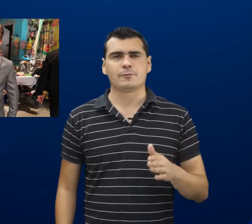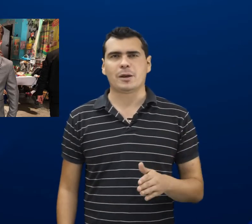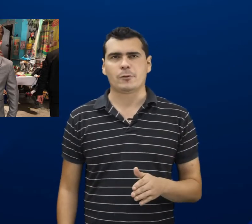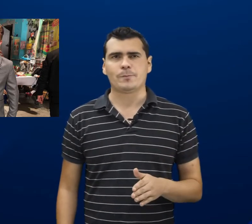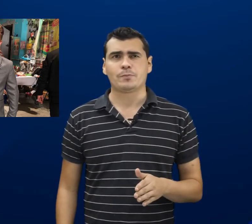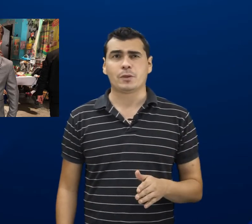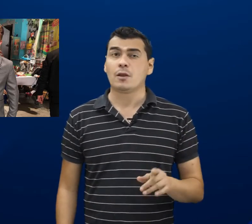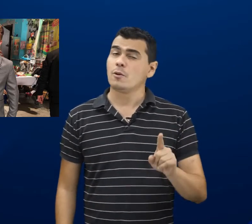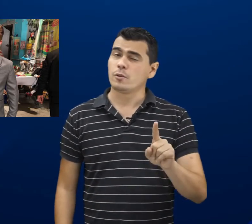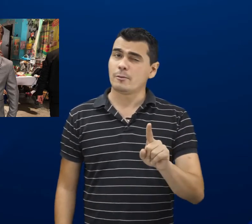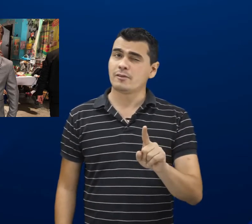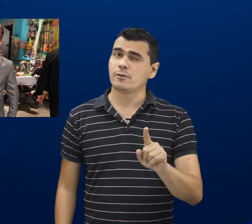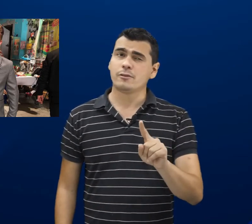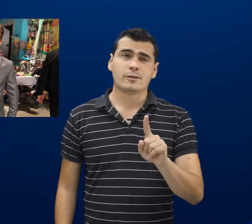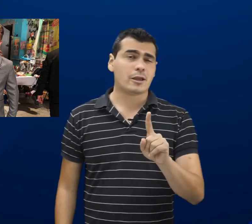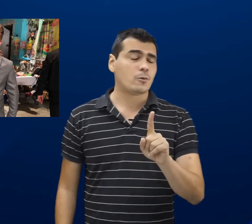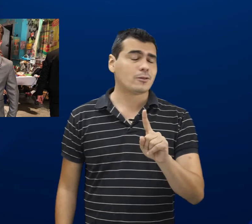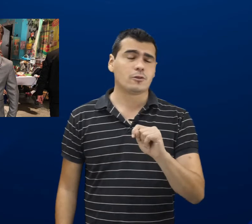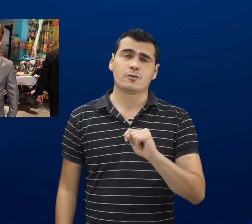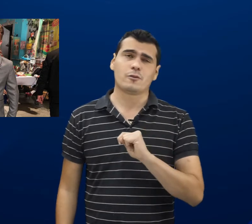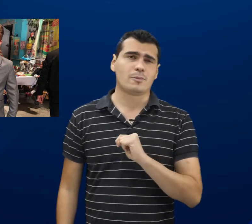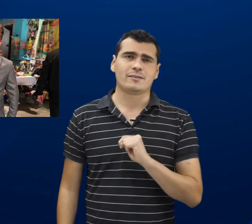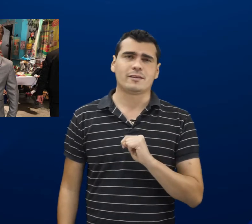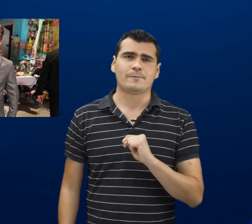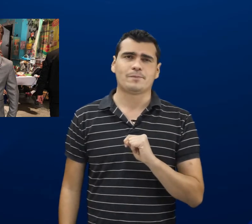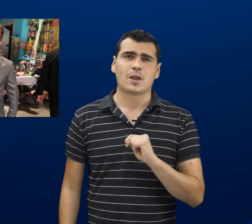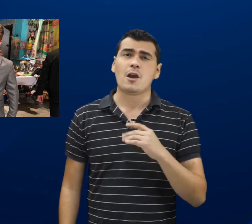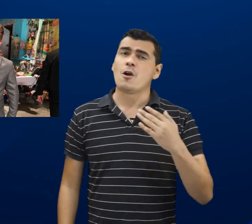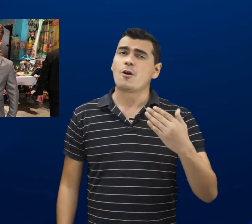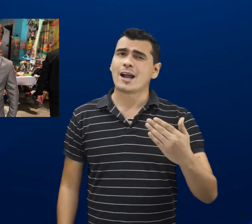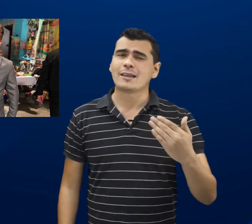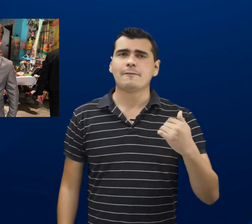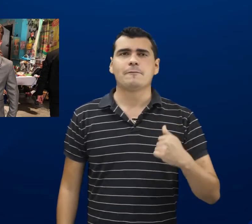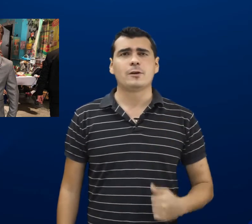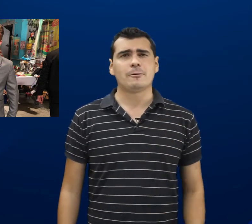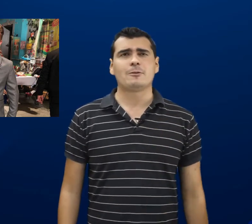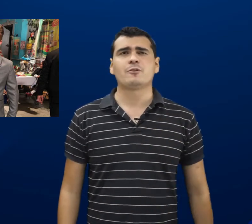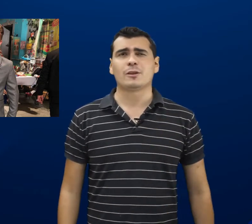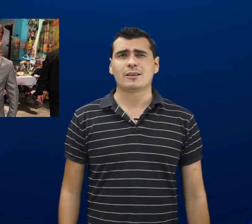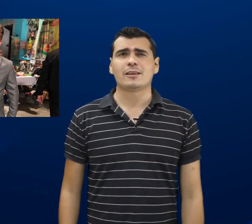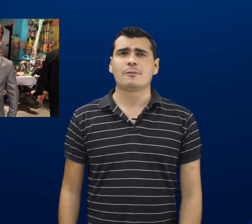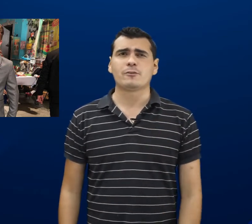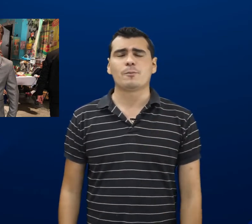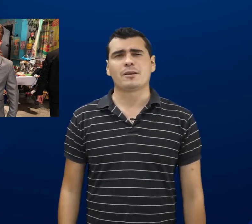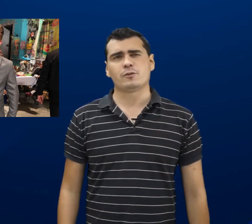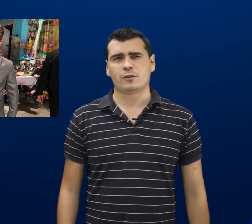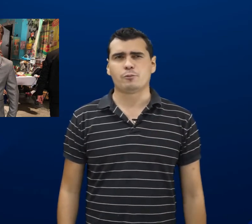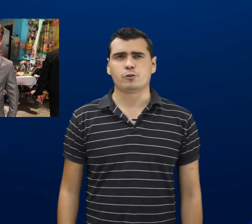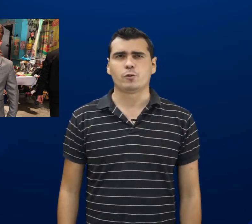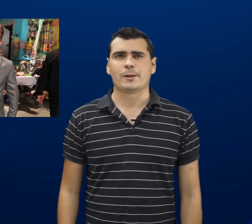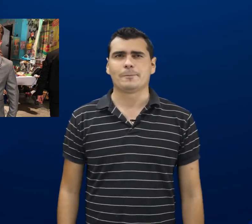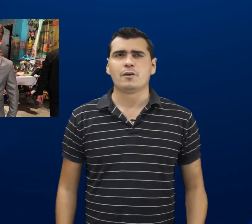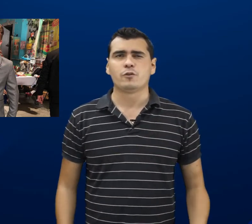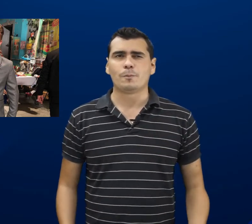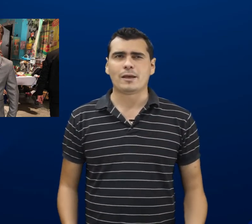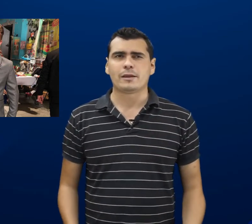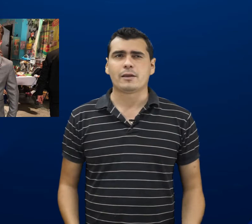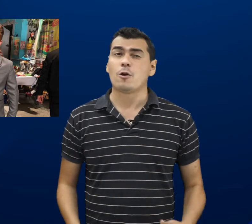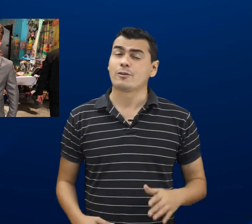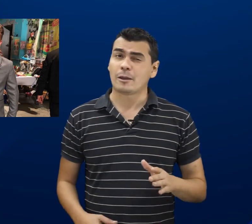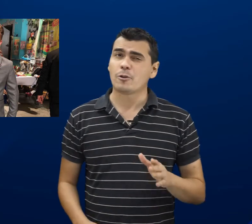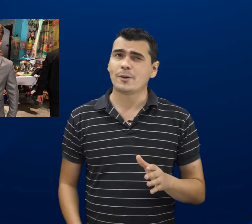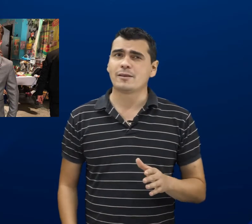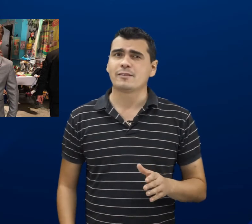se disparó. Una versión que no a todos convence. Ocaña fue llevado a su natal Tabasco para su sepultura. Su